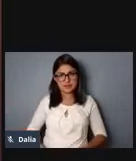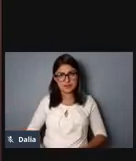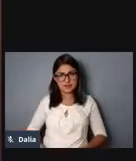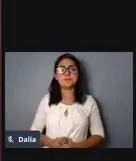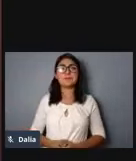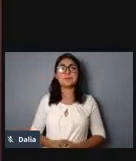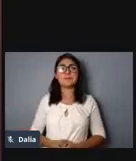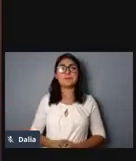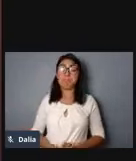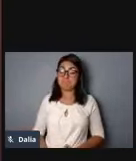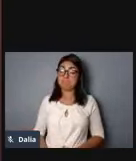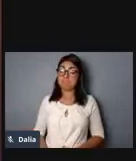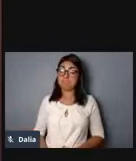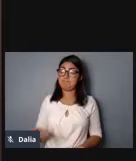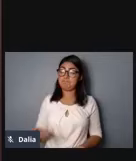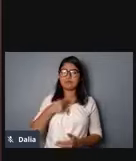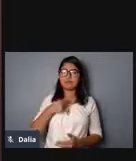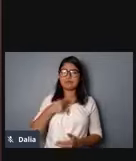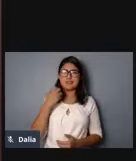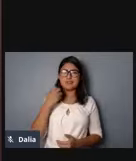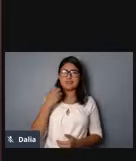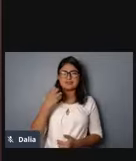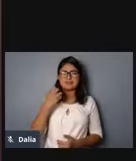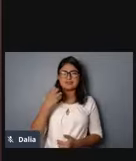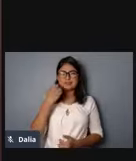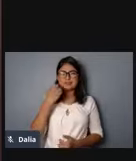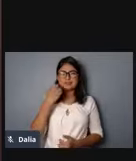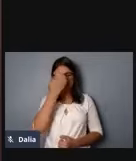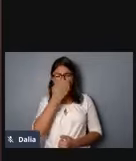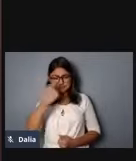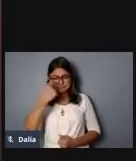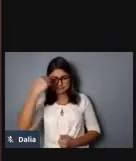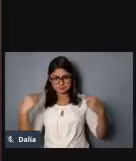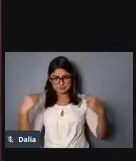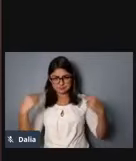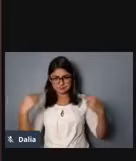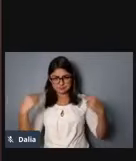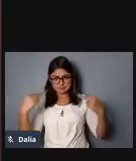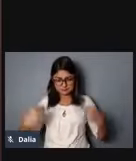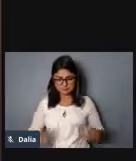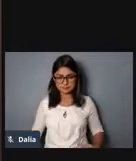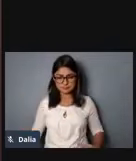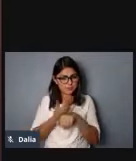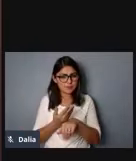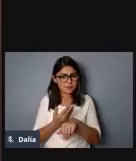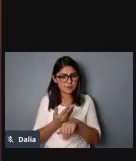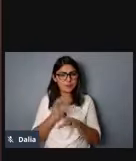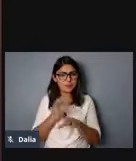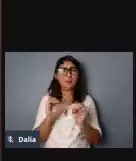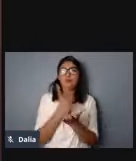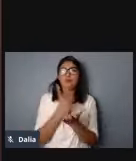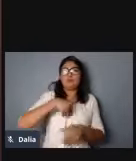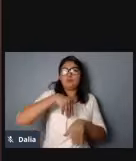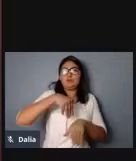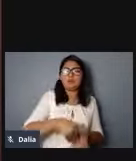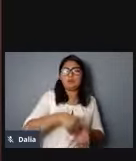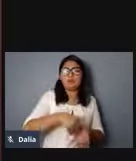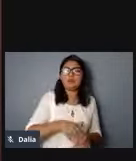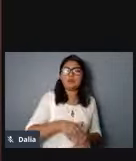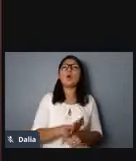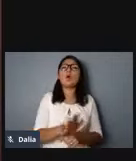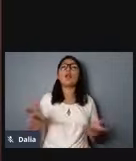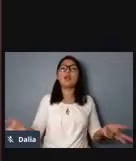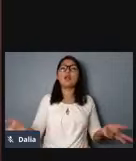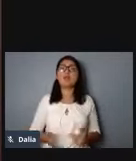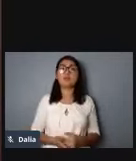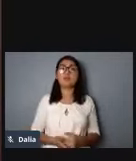somos responsables. No, claro que no, somos obedientes, ¿no? Somos obedientes, seguimos instrucciones,